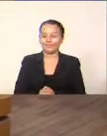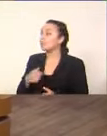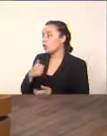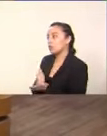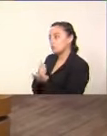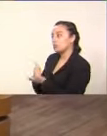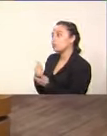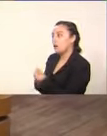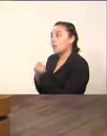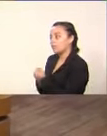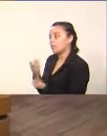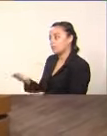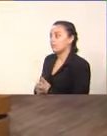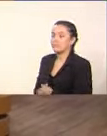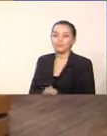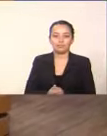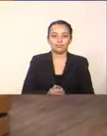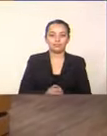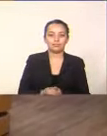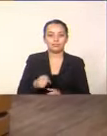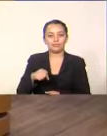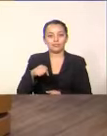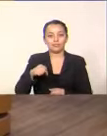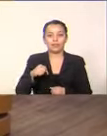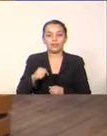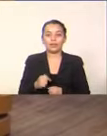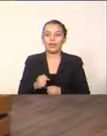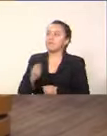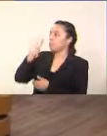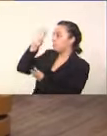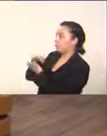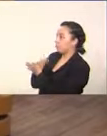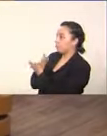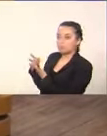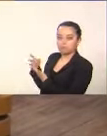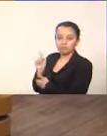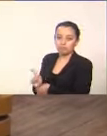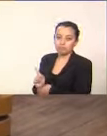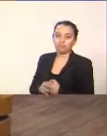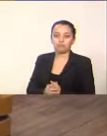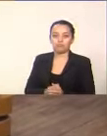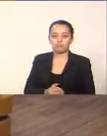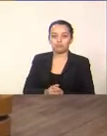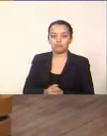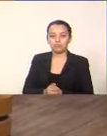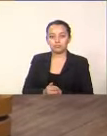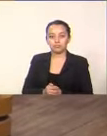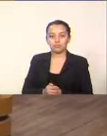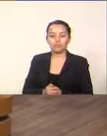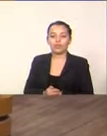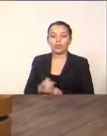¿no? Primero te voy a ayudar ya con la tabla de valor posicional para que no la estés dibujando. Fíjate bien, aquí ya te estoy dando